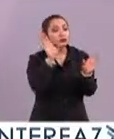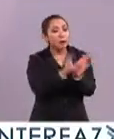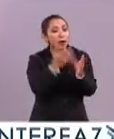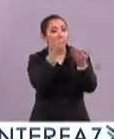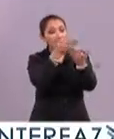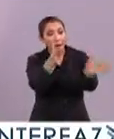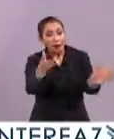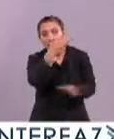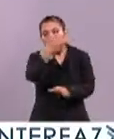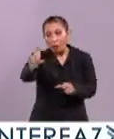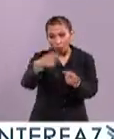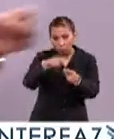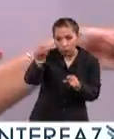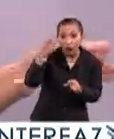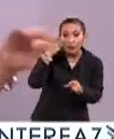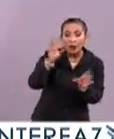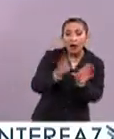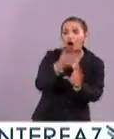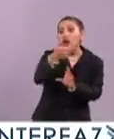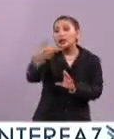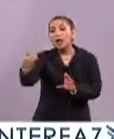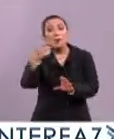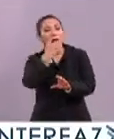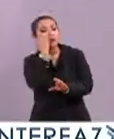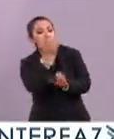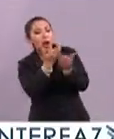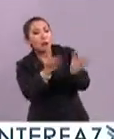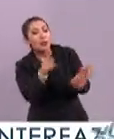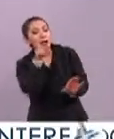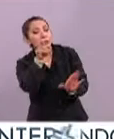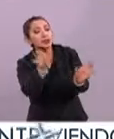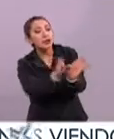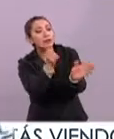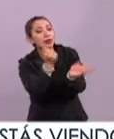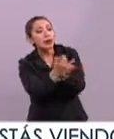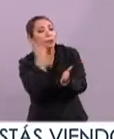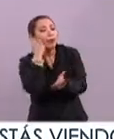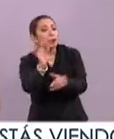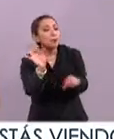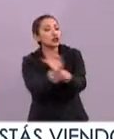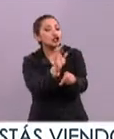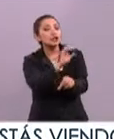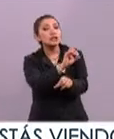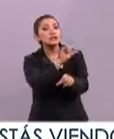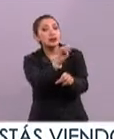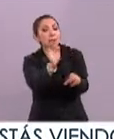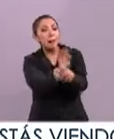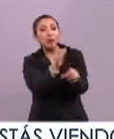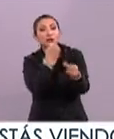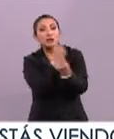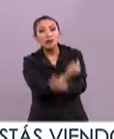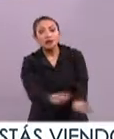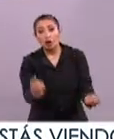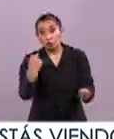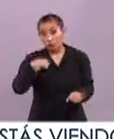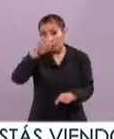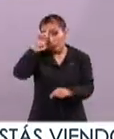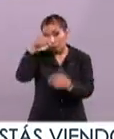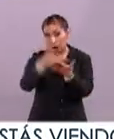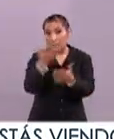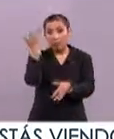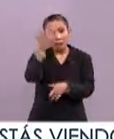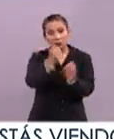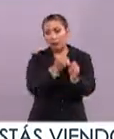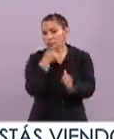un restaurante, para abrir un hotel, para abrir una escuela, y tienes que tener un plan de protección civil. De igual forma, yo propongo, y lo he dicho